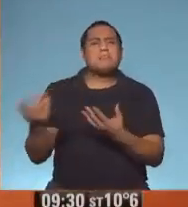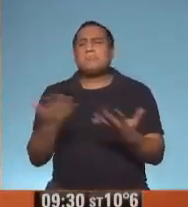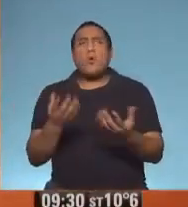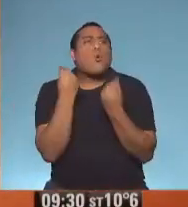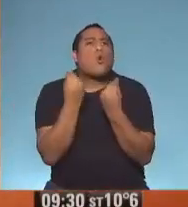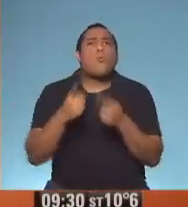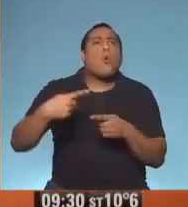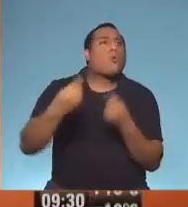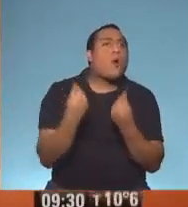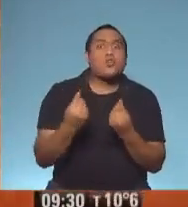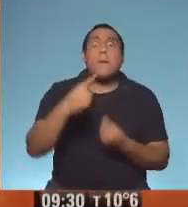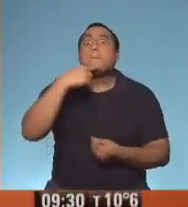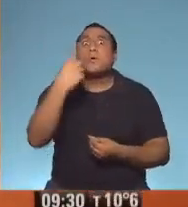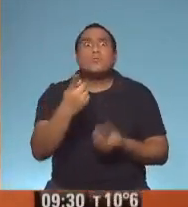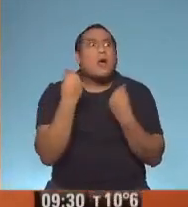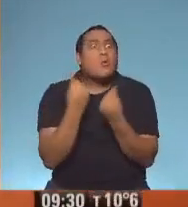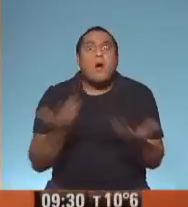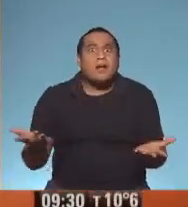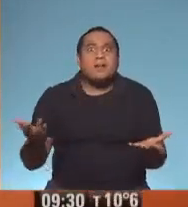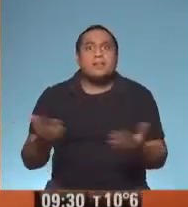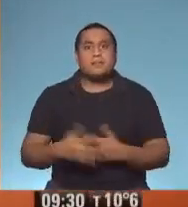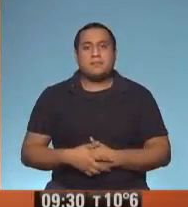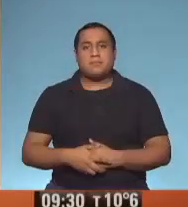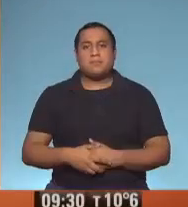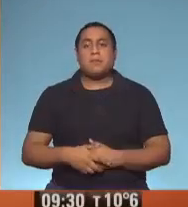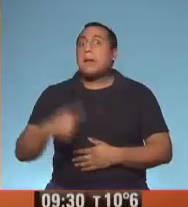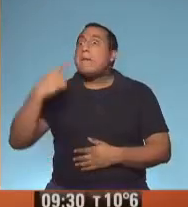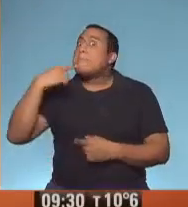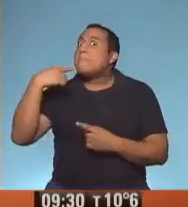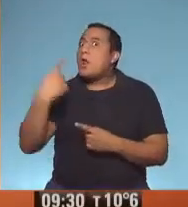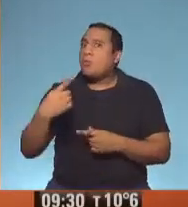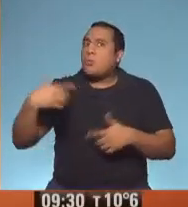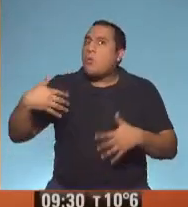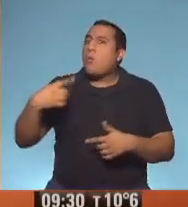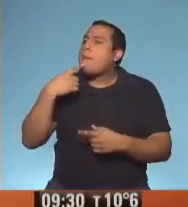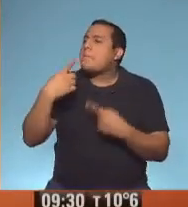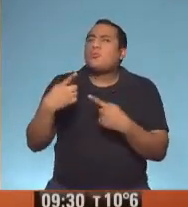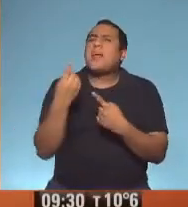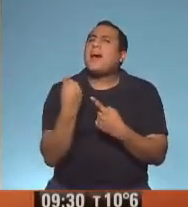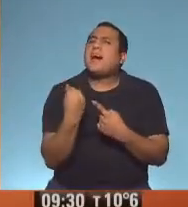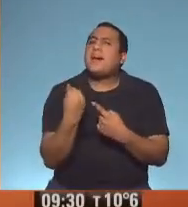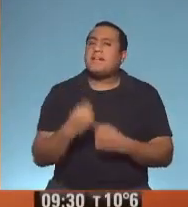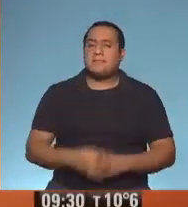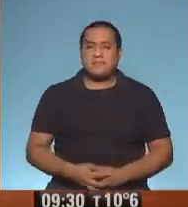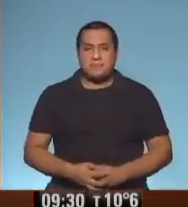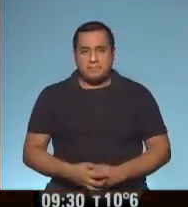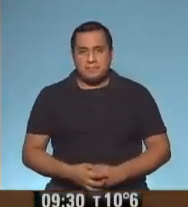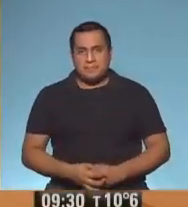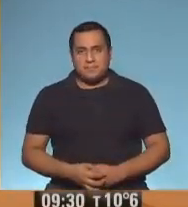cómo? ¿Cuál es la gran pregunta? ¡Sí! ¿Cuál es la gran pregunta?